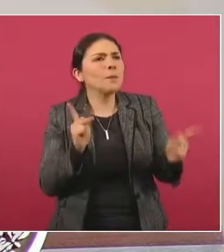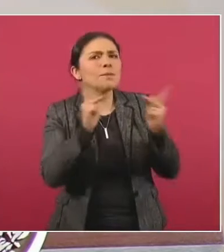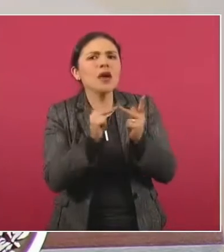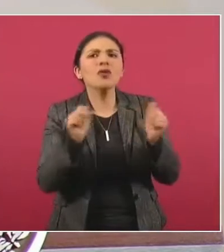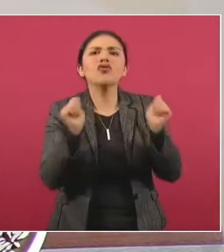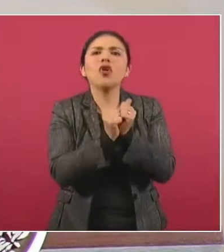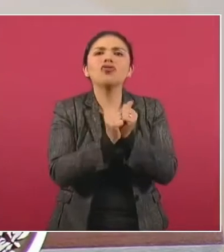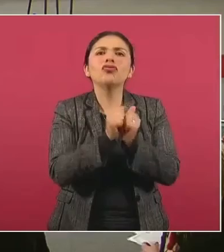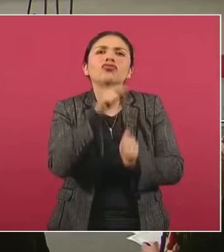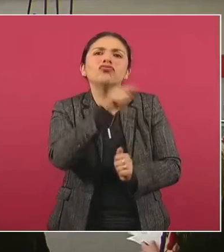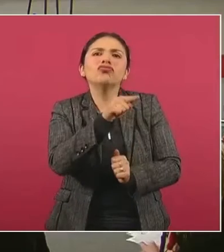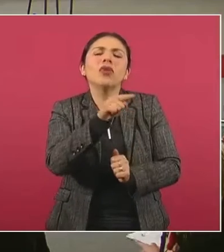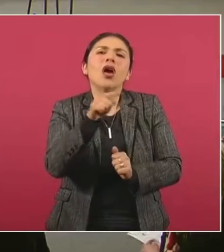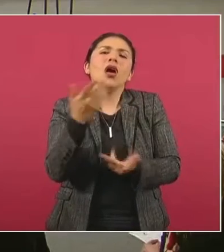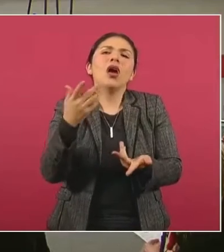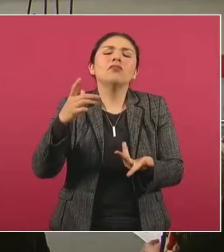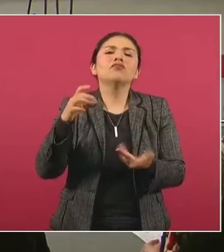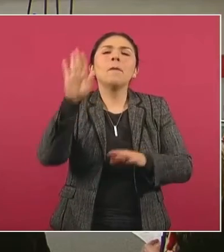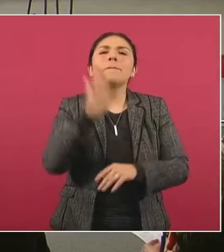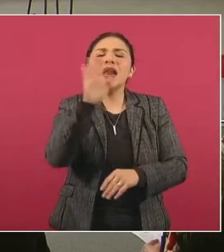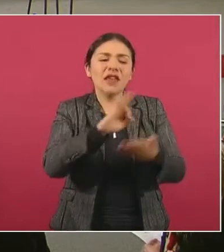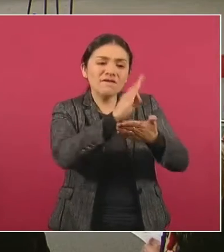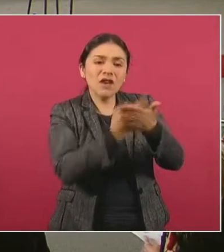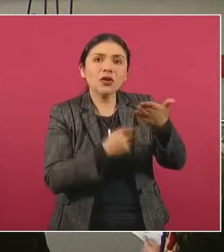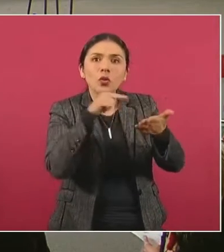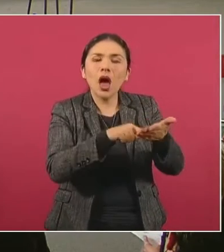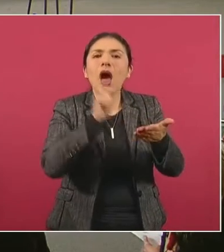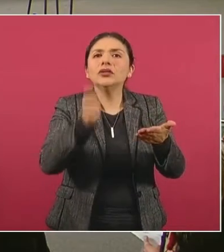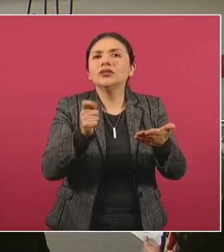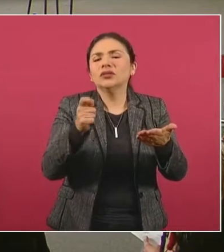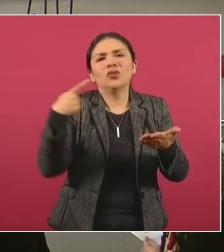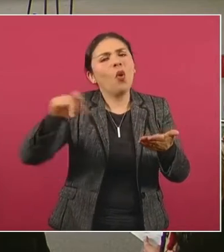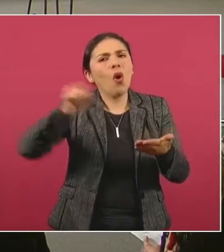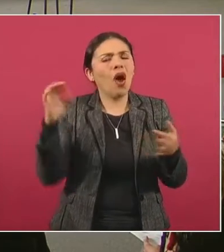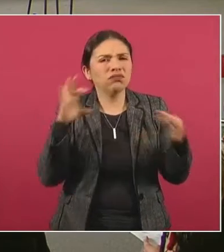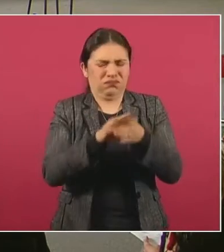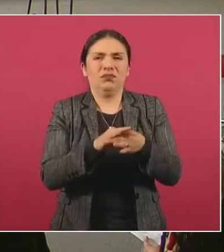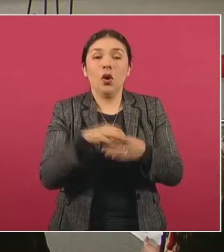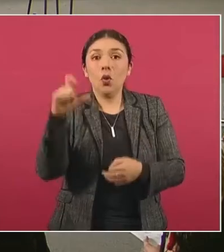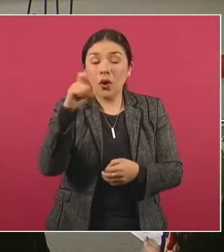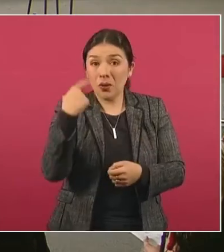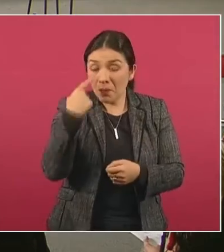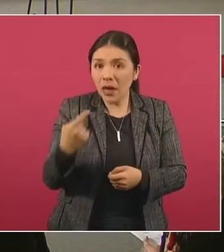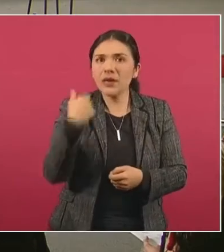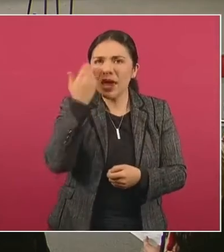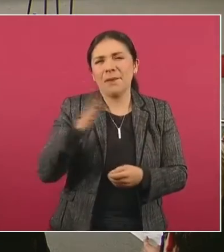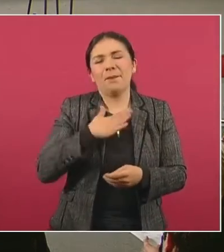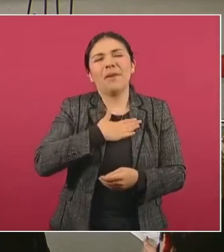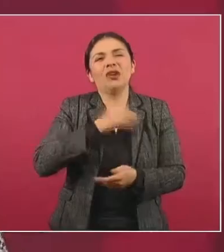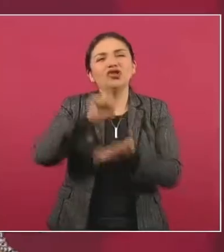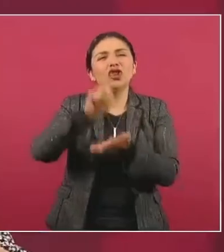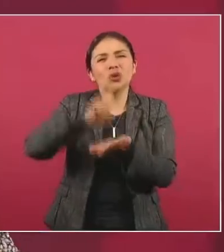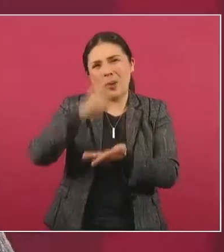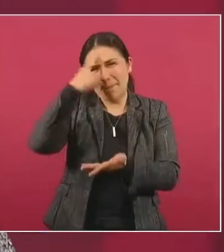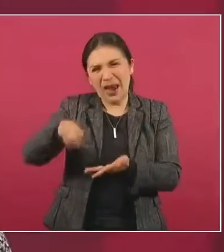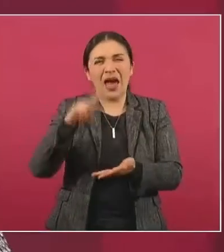INDEP. Entonces ponen como si la factura fuera el INDEP. Cuando vienen las solicitudes por transparencia que ustedes mismos vienen,